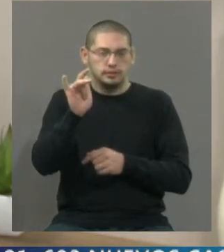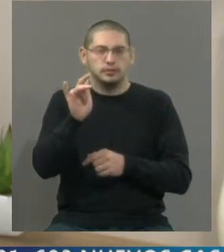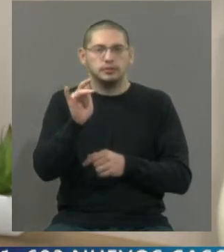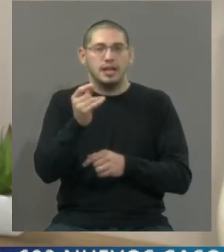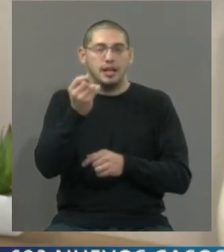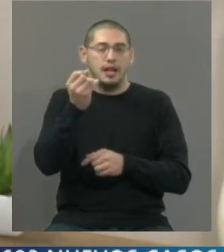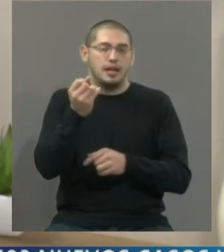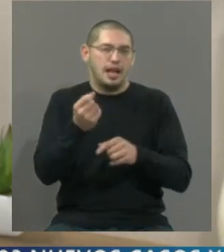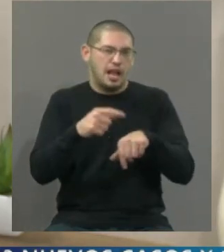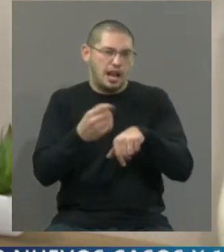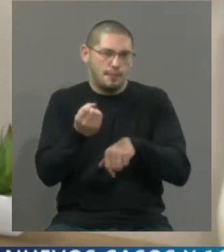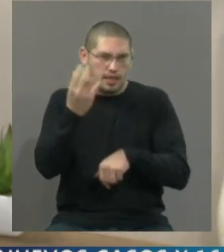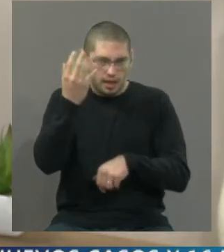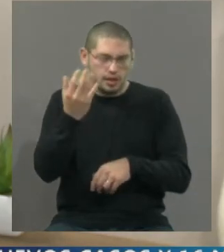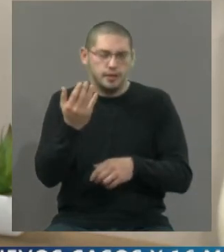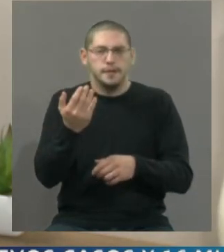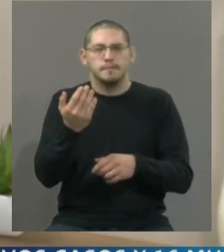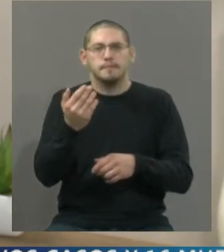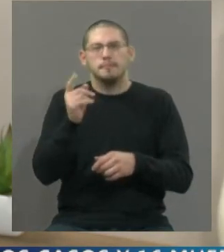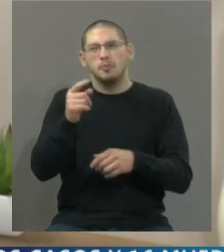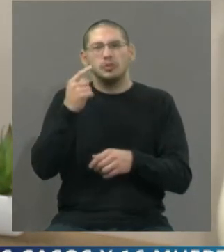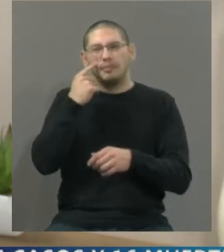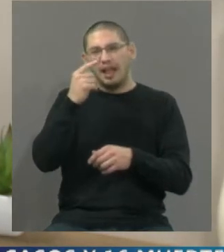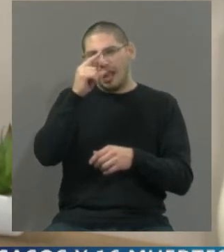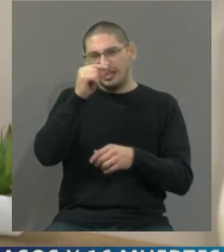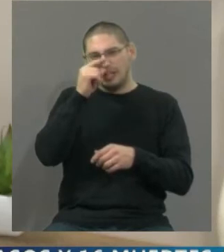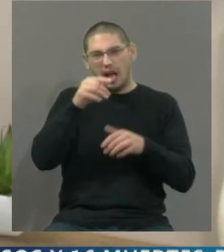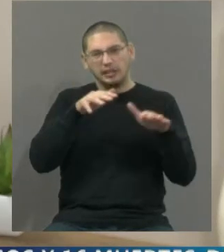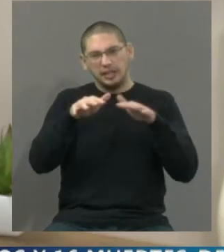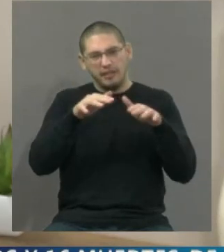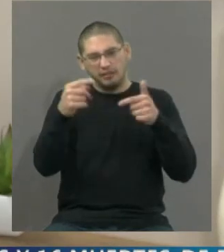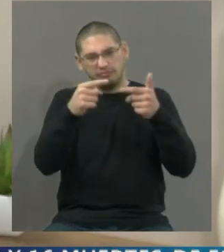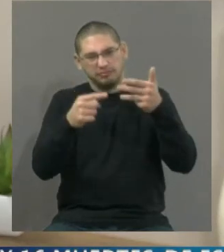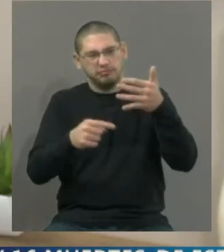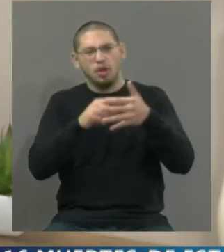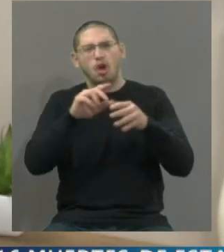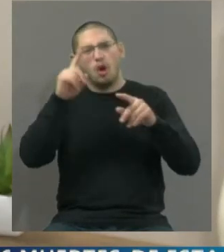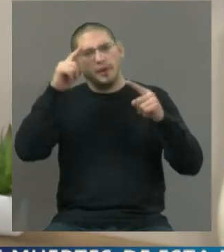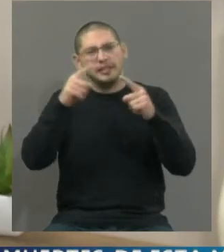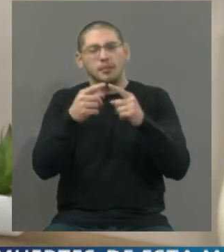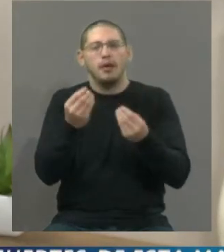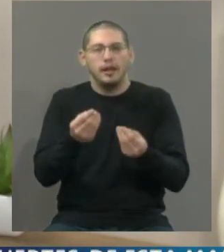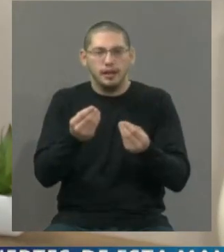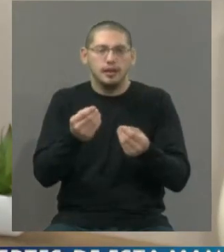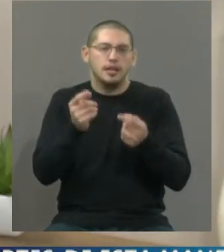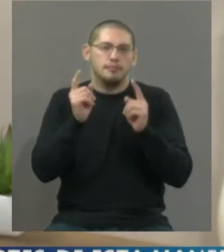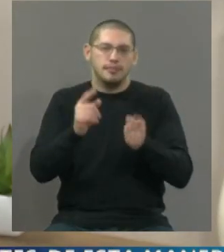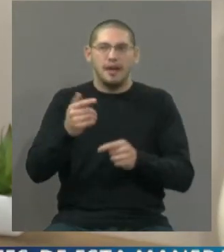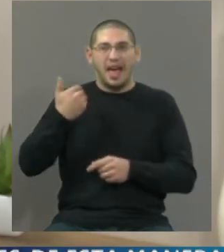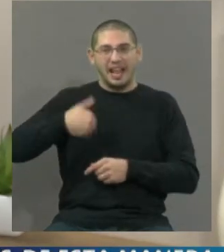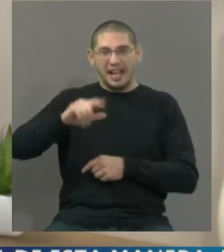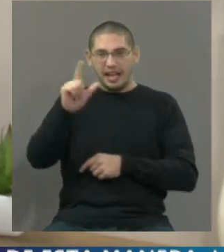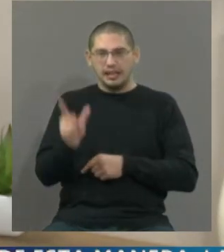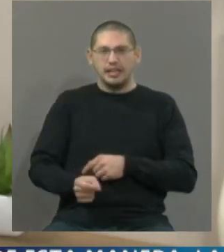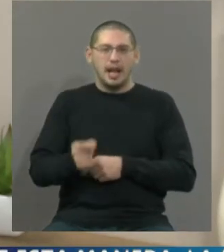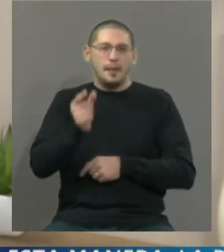la mañana en estas actividades que va a hacer el Departamento de las Heras en el mes para recordar a los padres de la patria, haciendo referencia a un